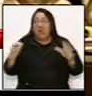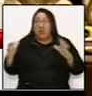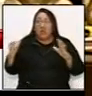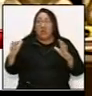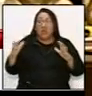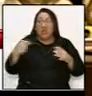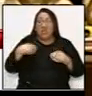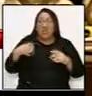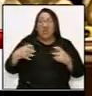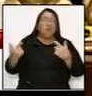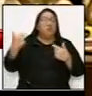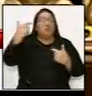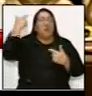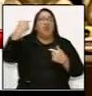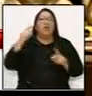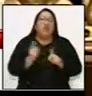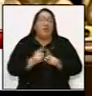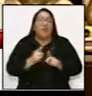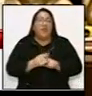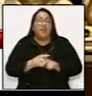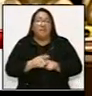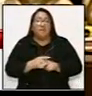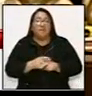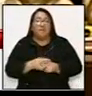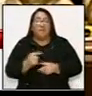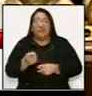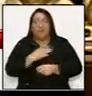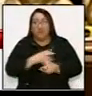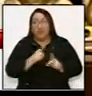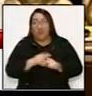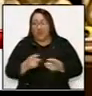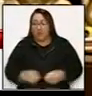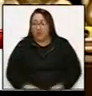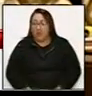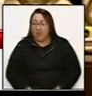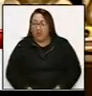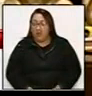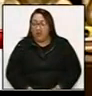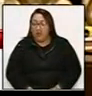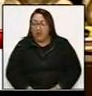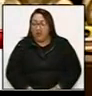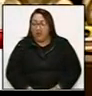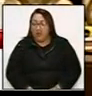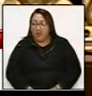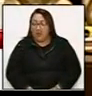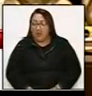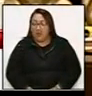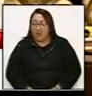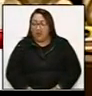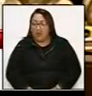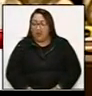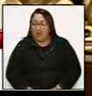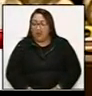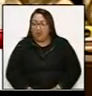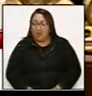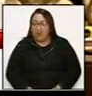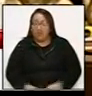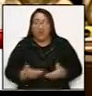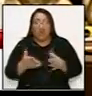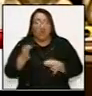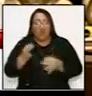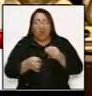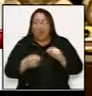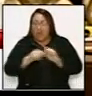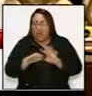Gobierno de Chile, como el presidente Balmaceda, chileno, antes también. Entonces, esas cosas no se pueden juzgar.